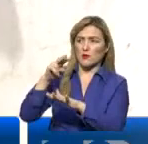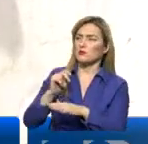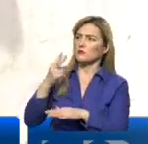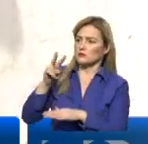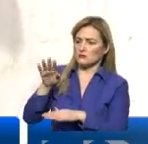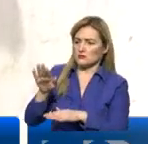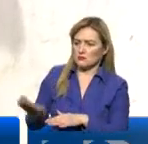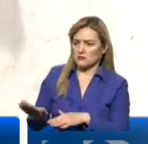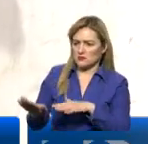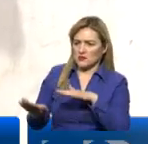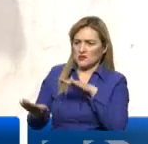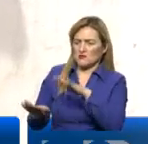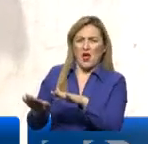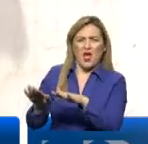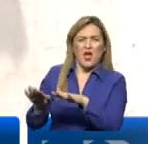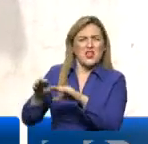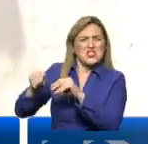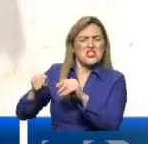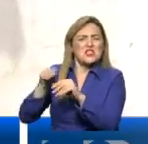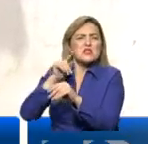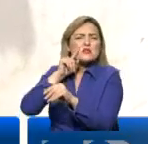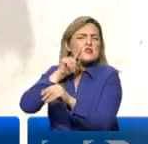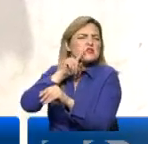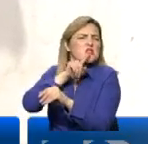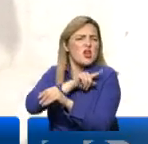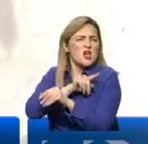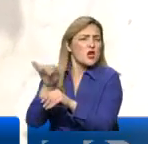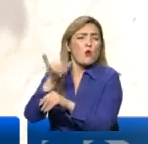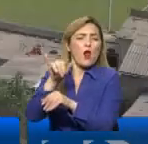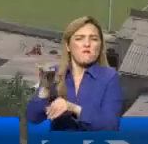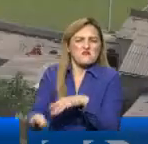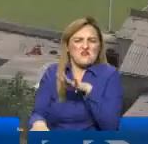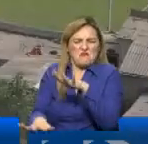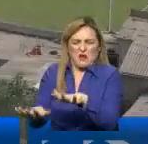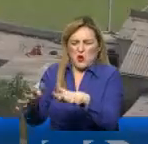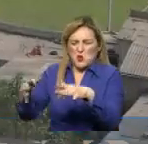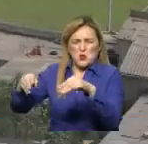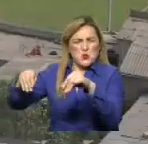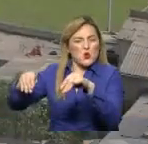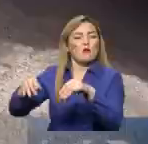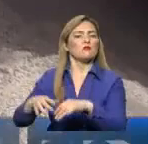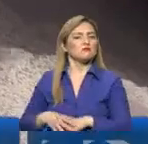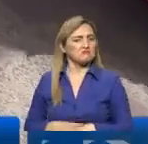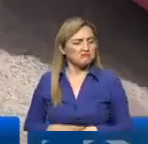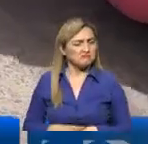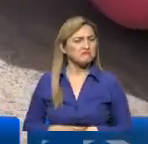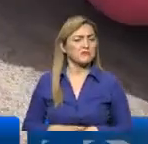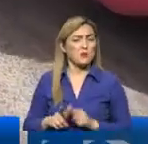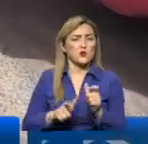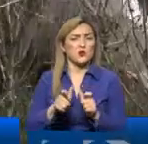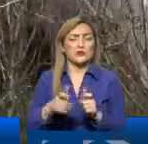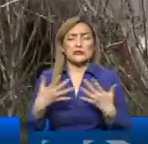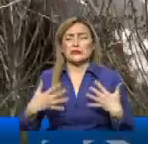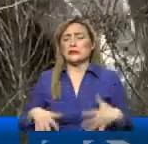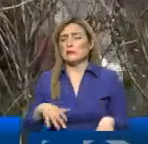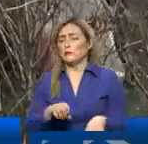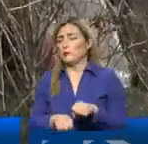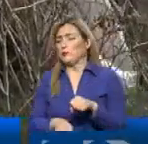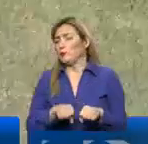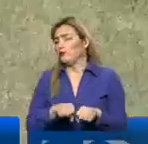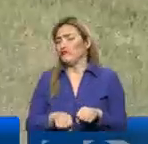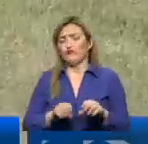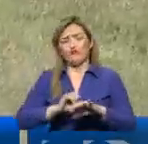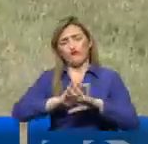pisa el suelo está algo como estás pisando y un lodo para los pobladores la afectación fue evidente para los